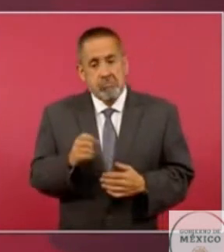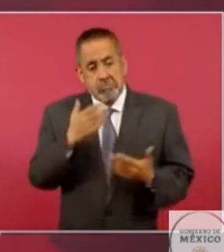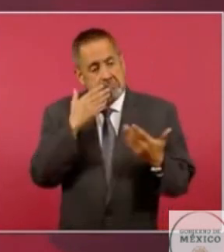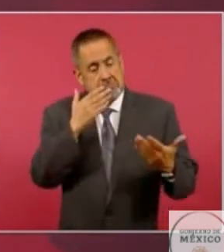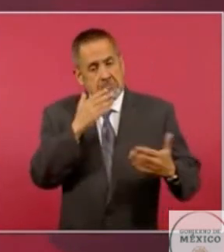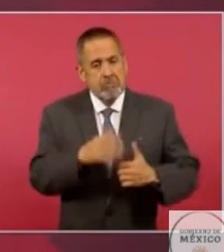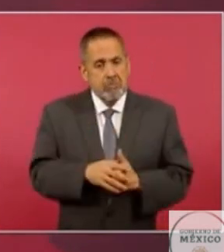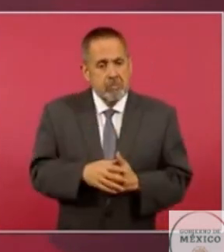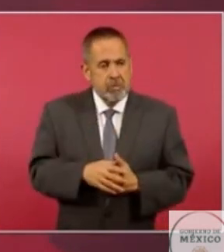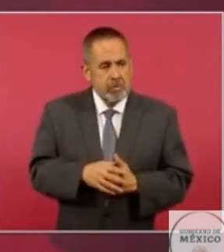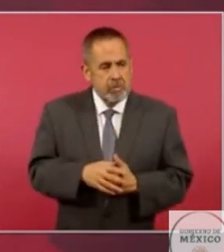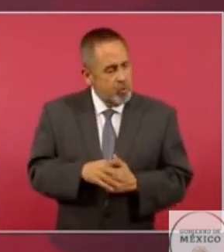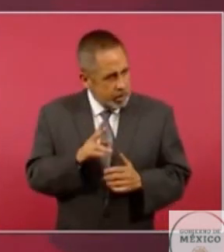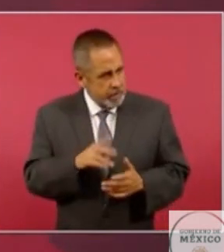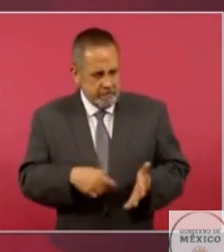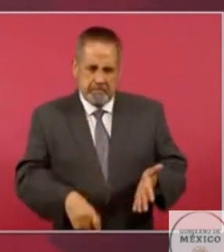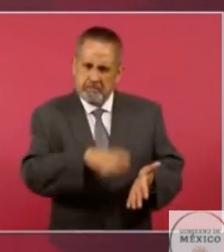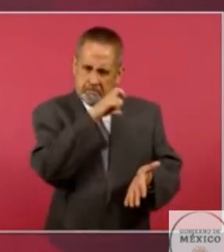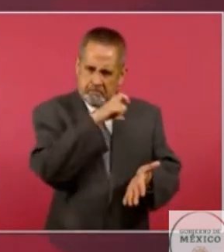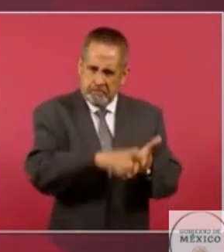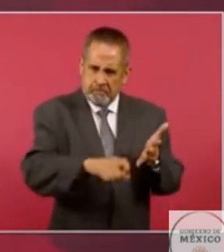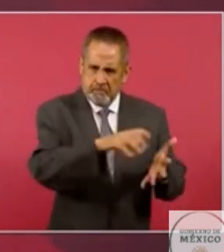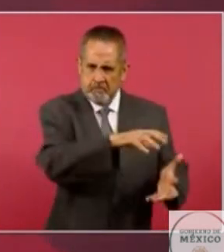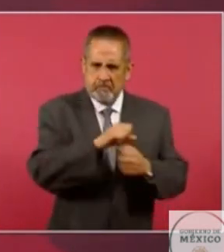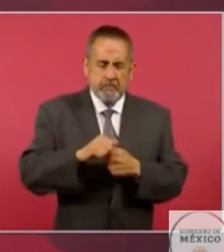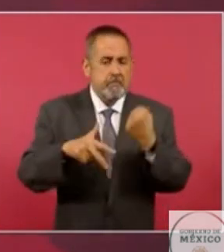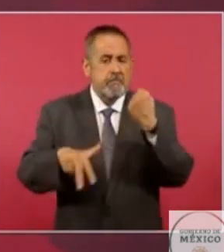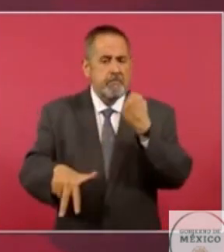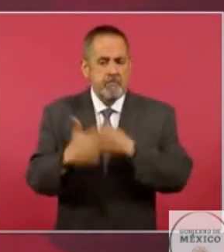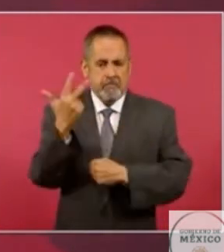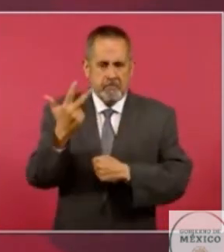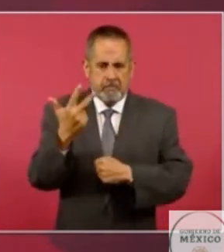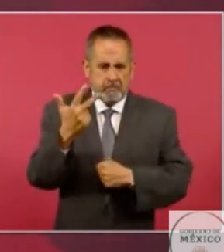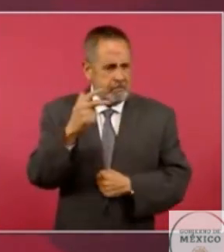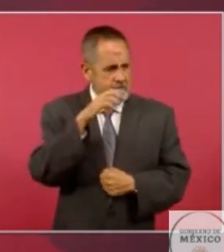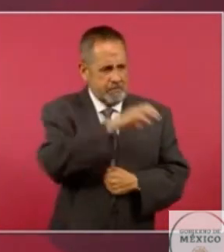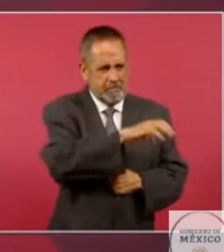y les compramos 13 plantas